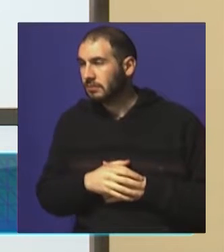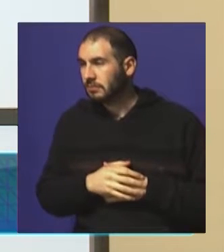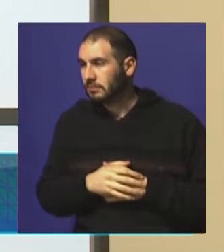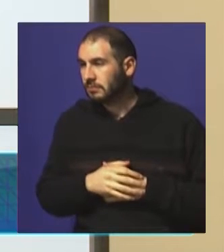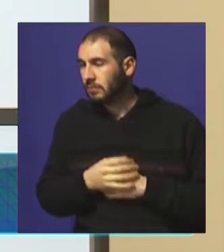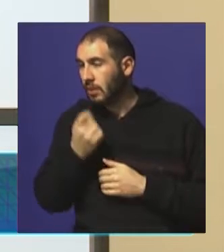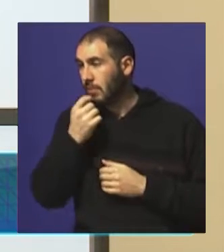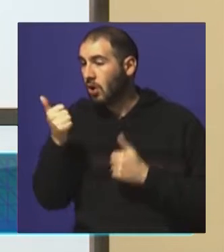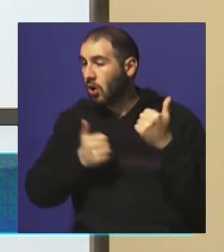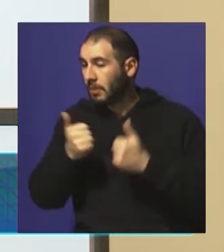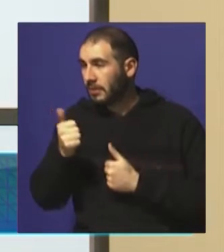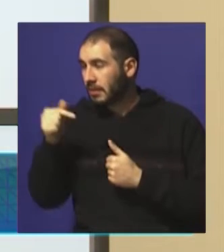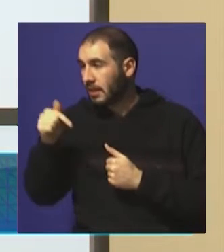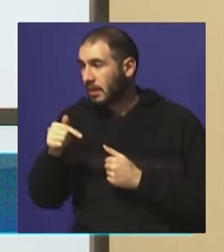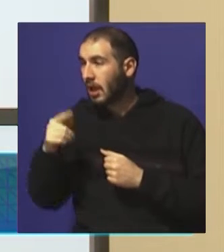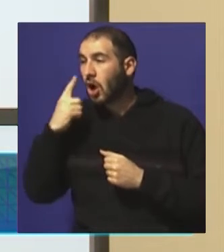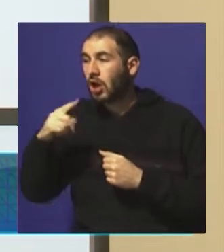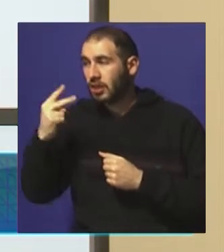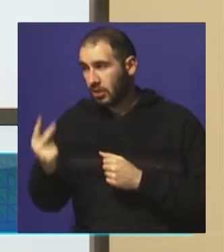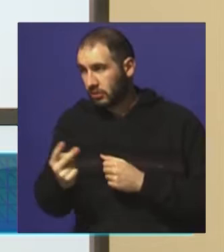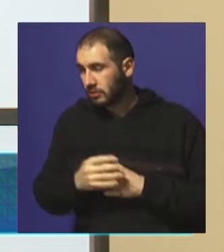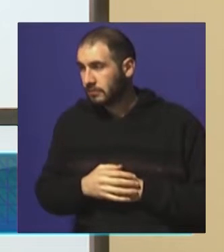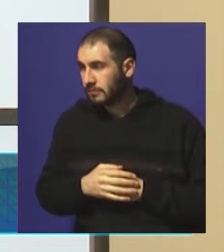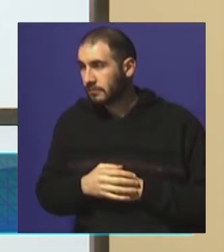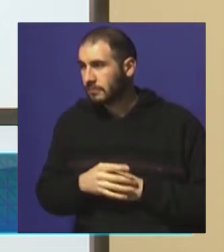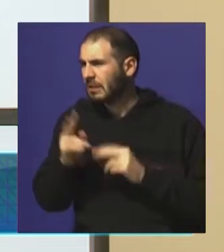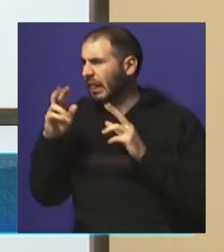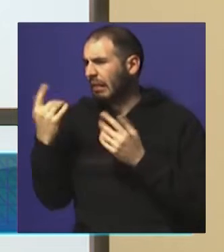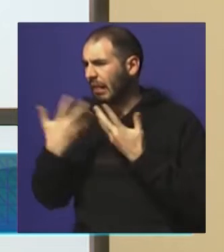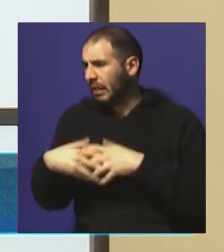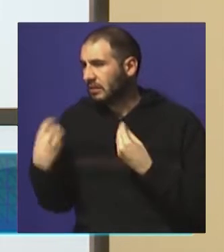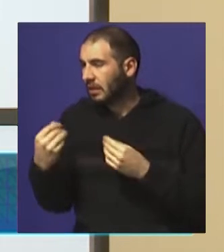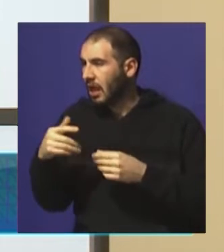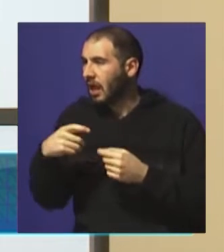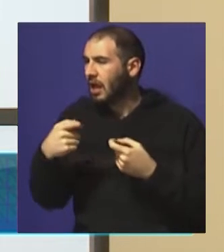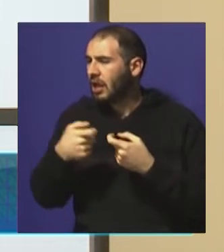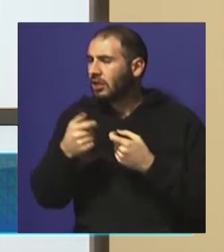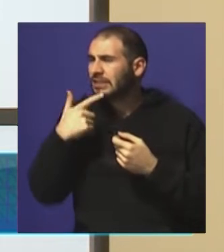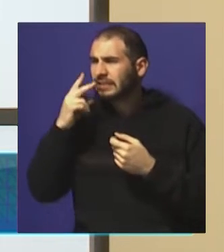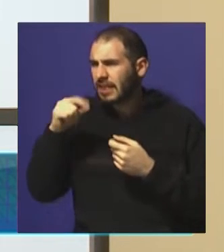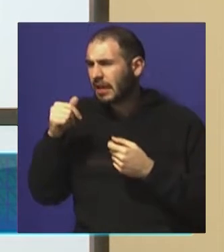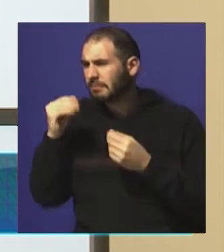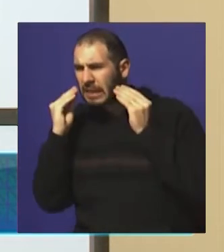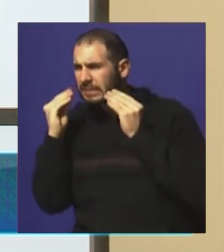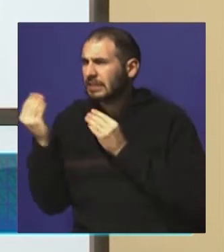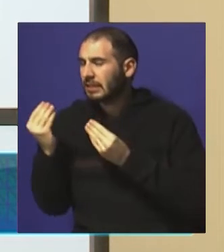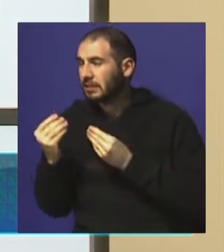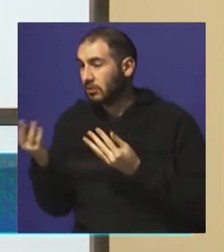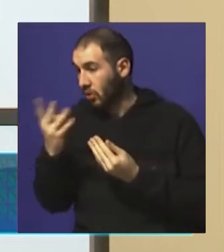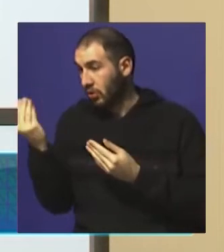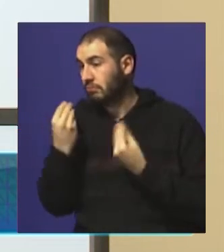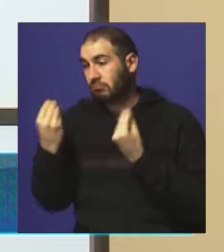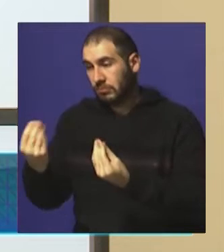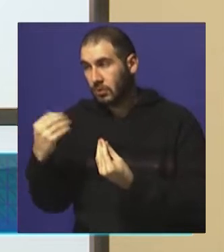jugó un partido brillante, hizo 2 goles. ¿Y qué tiene que ver la asociación de Zidane con Messi? Que son los grandes